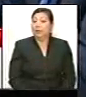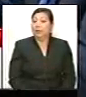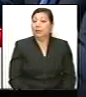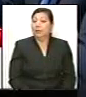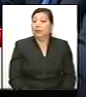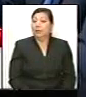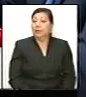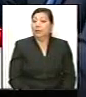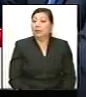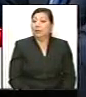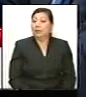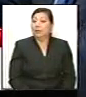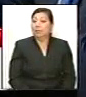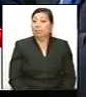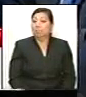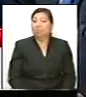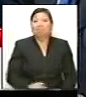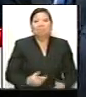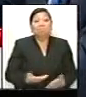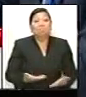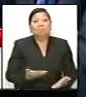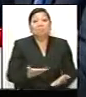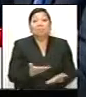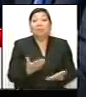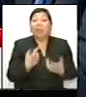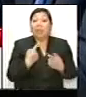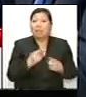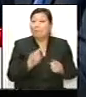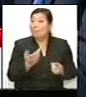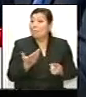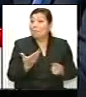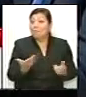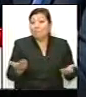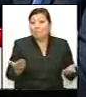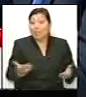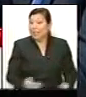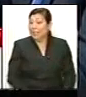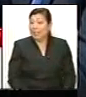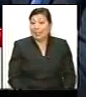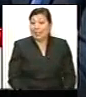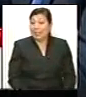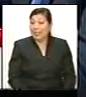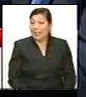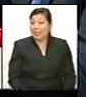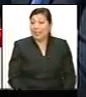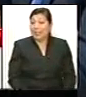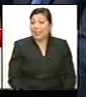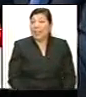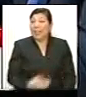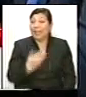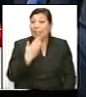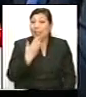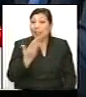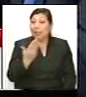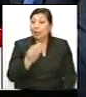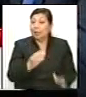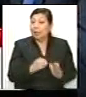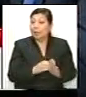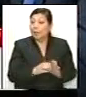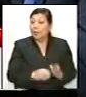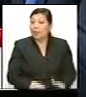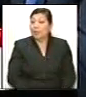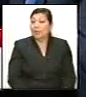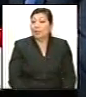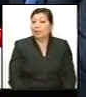que hemos pasado a la situación de informes y pedidos, y por eso es que estamos en esta situación. Obviamente